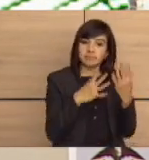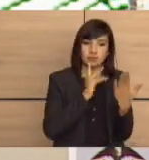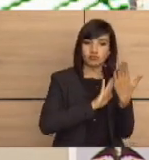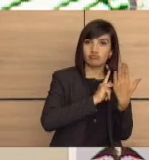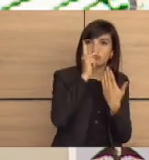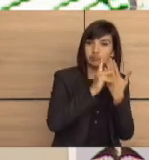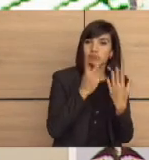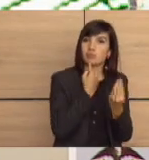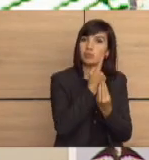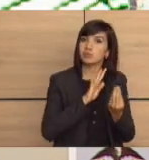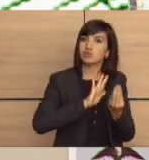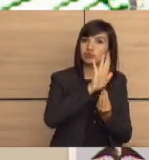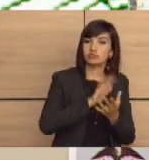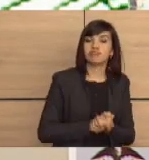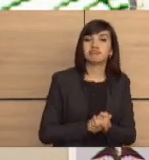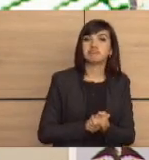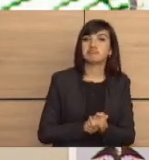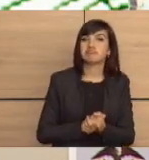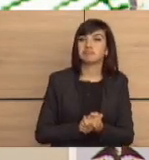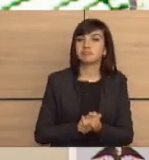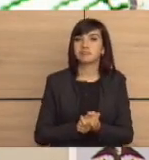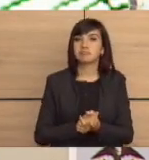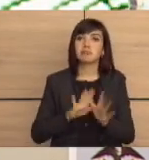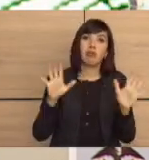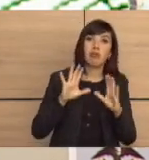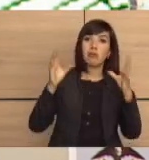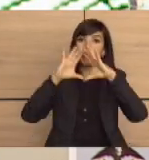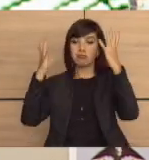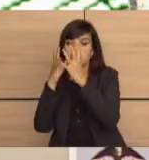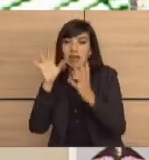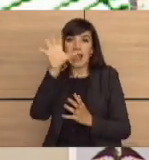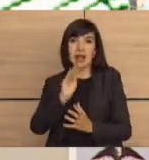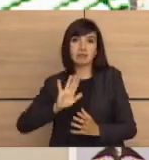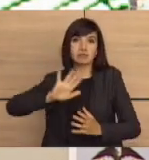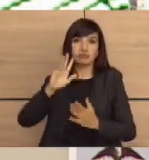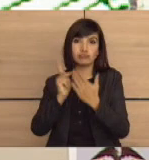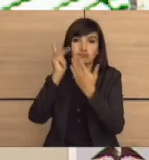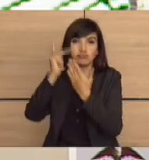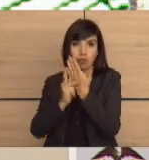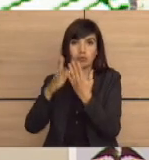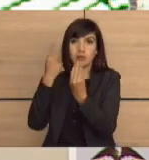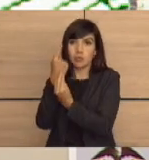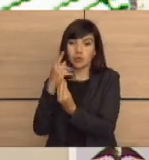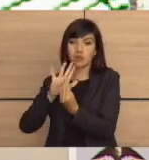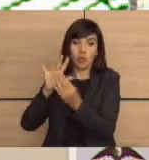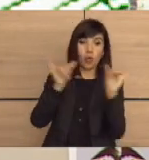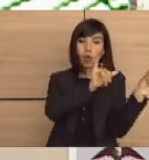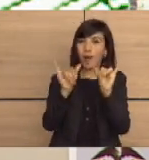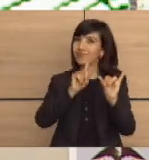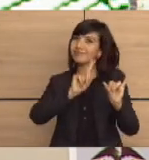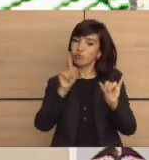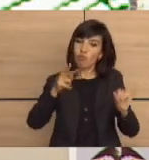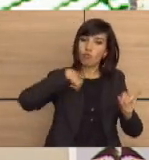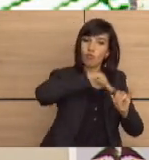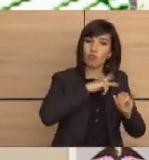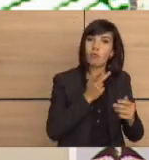gran parte de Asia, ni es el proyecto en gran parte de África, ni es el proyecto en otras partes del mundo, es nuestro proyecto. Y eso